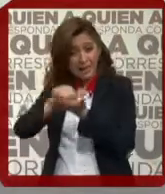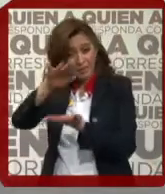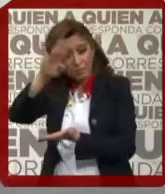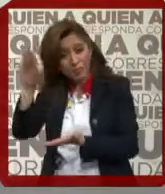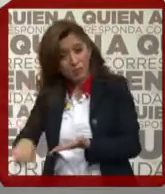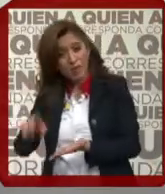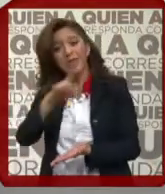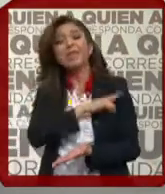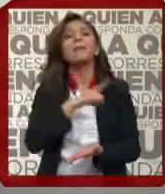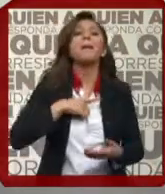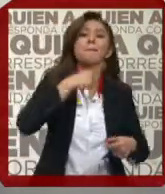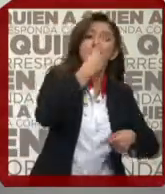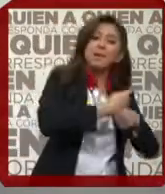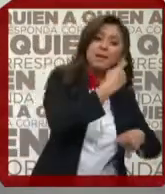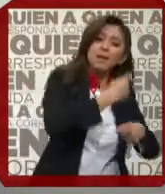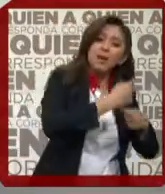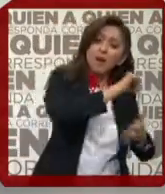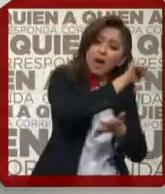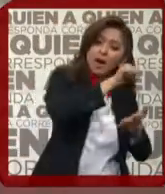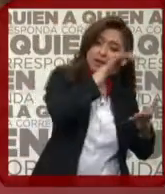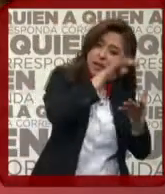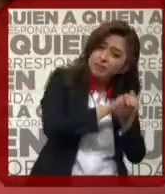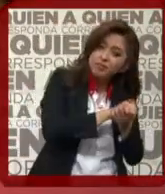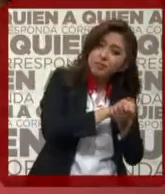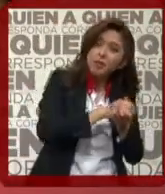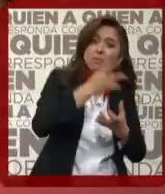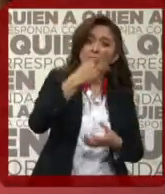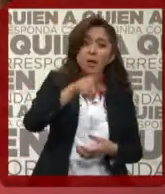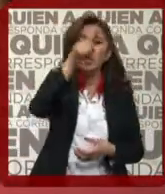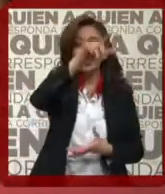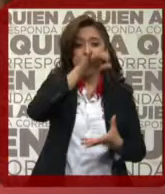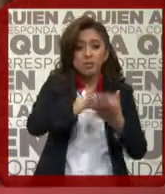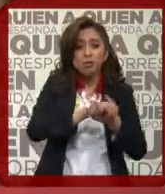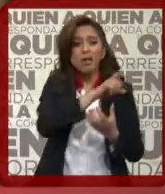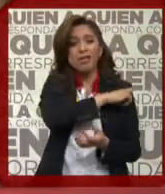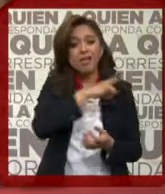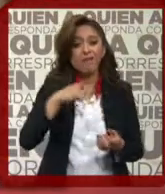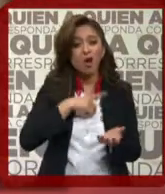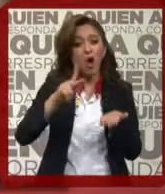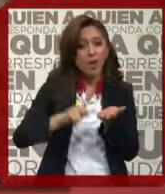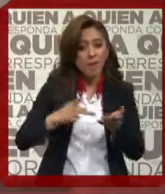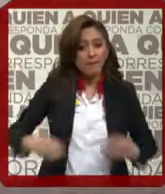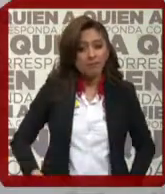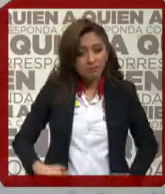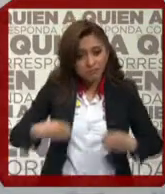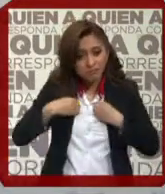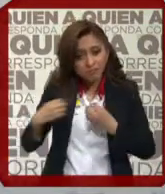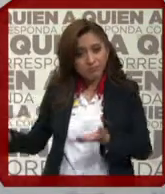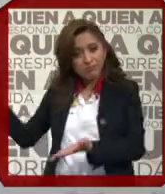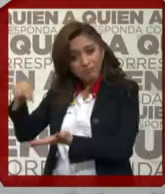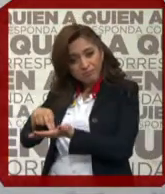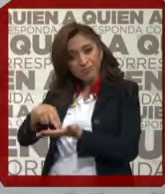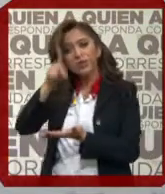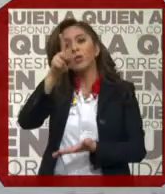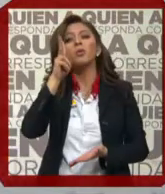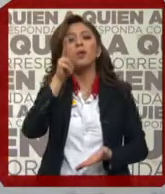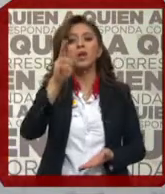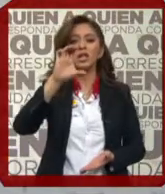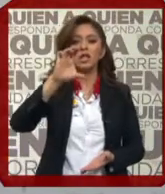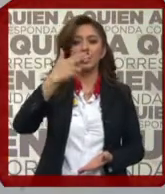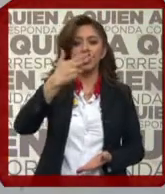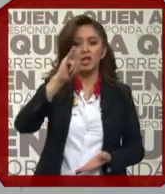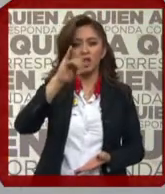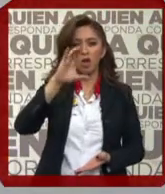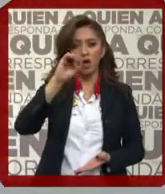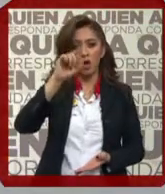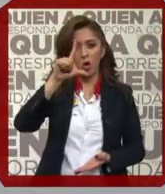que arreglar el acta de matrimonio, y para lograrlo, su esposo debe estar vivo. Analice cómo se trabaja en el Registro Civil de San Vicente Chicoloapan.